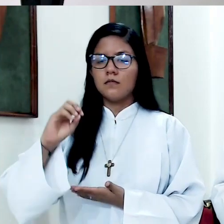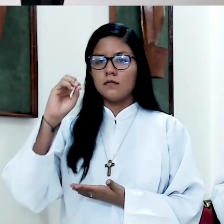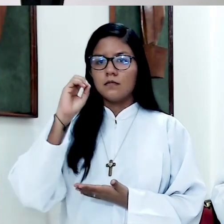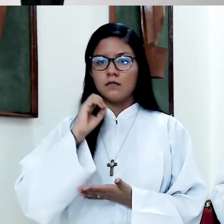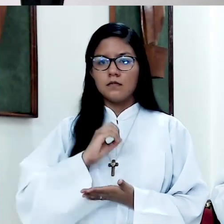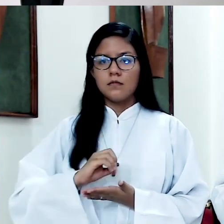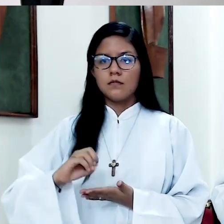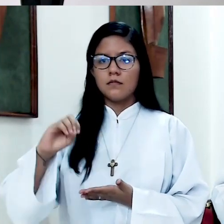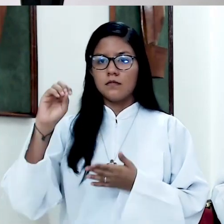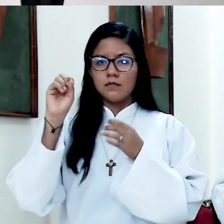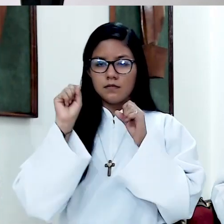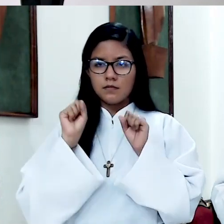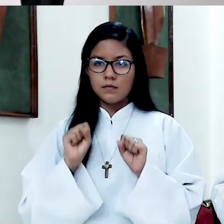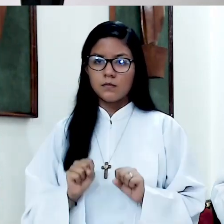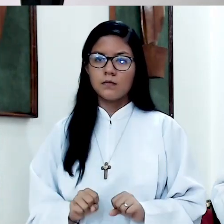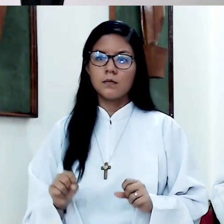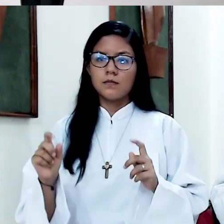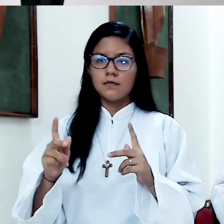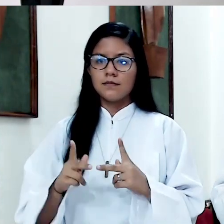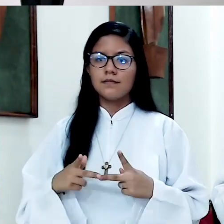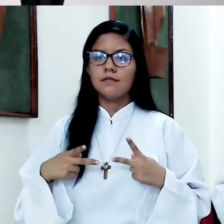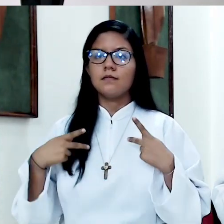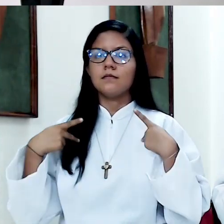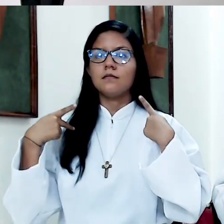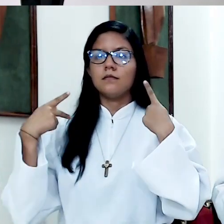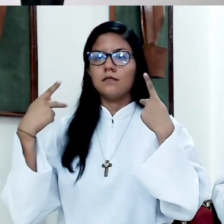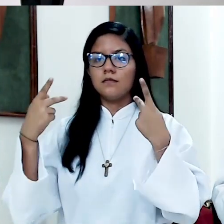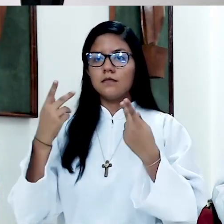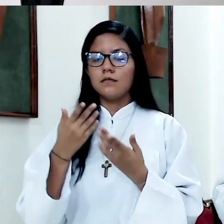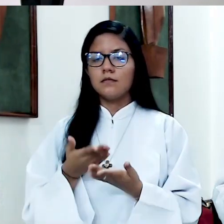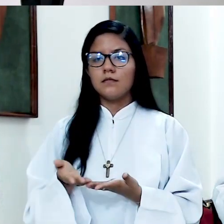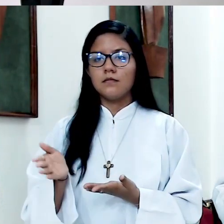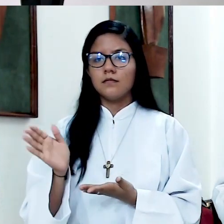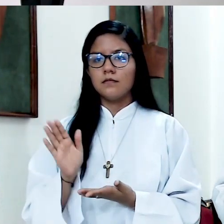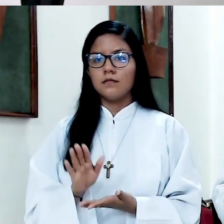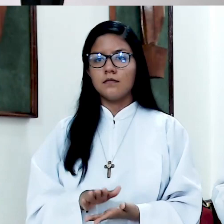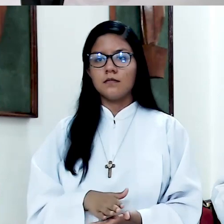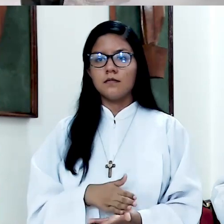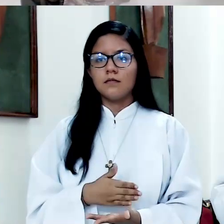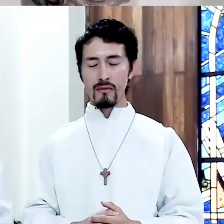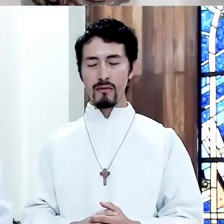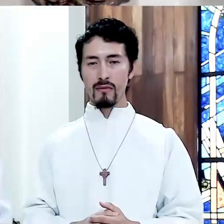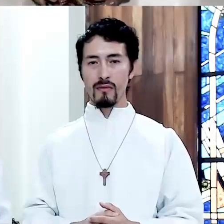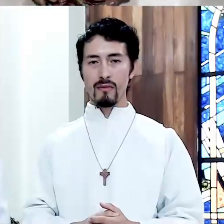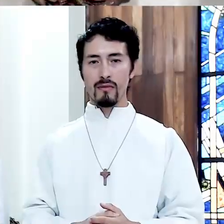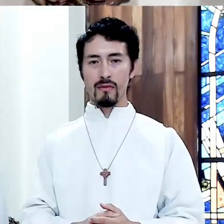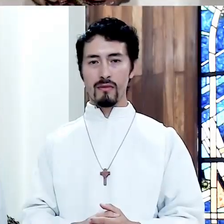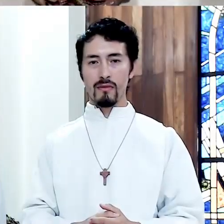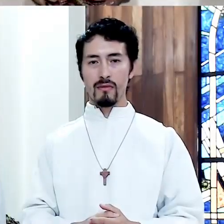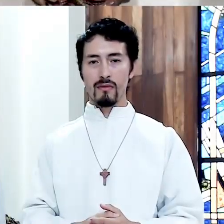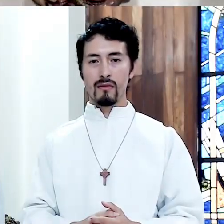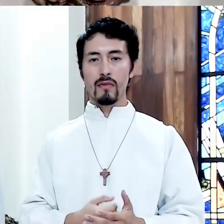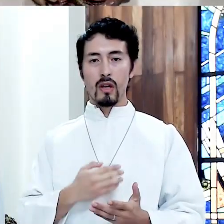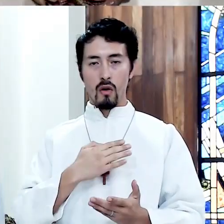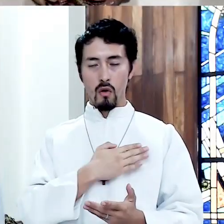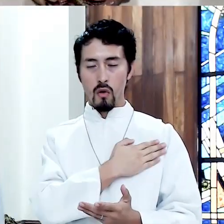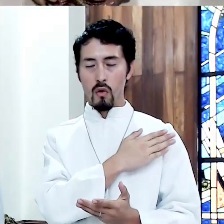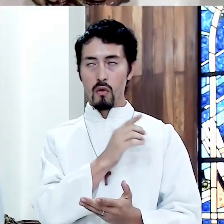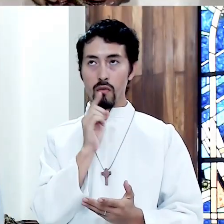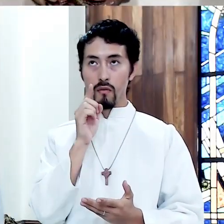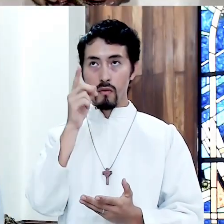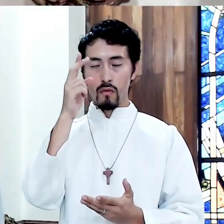y viviremos. Confío en el